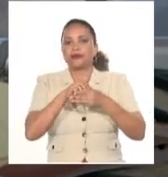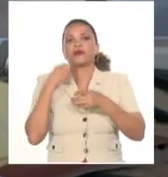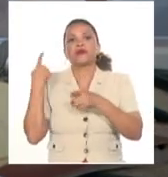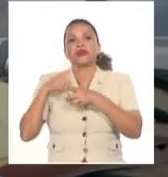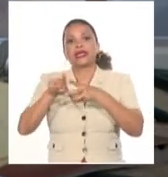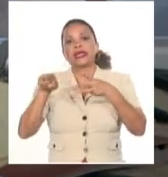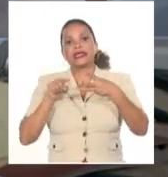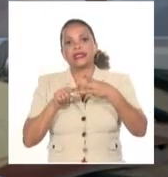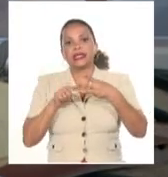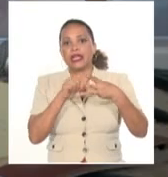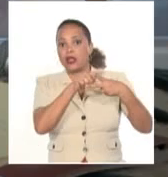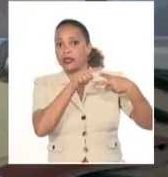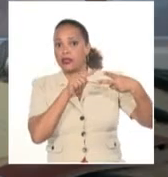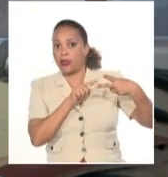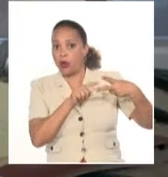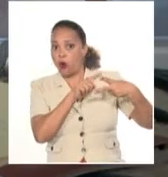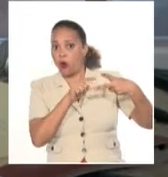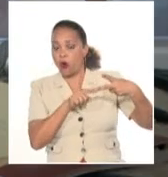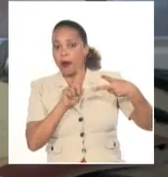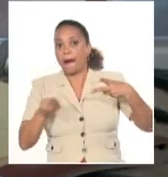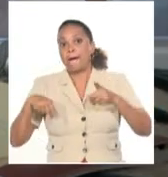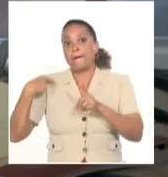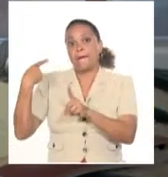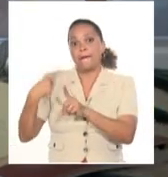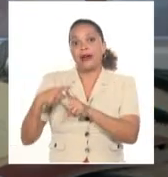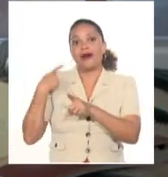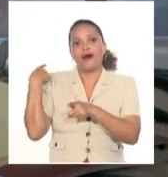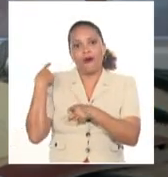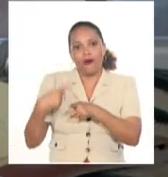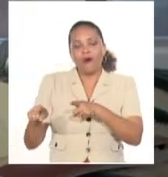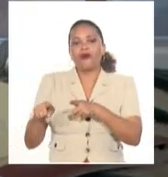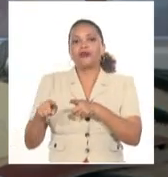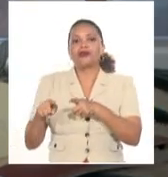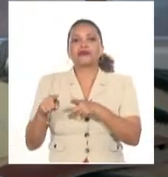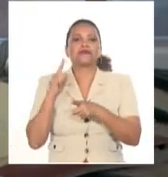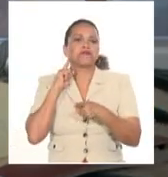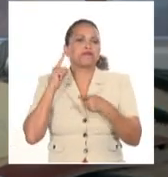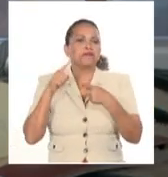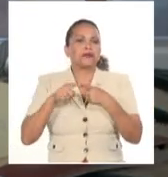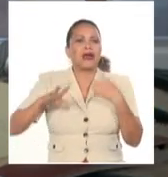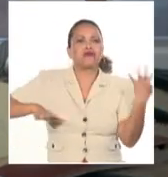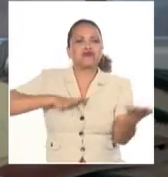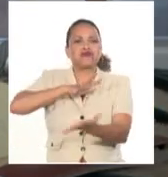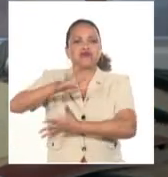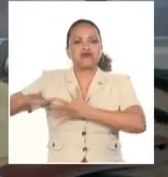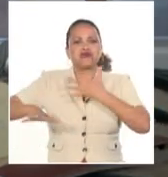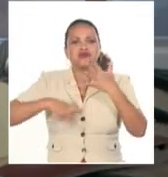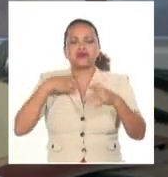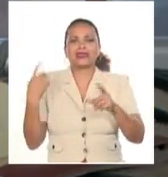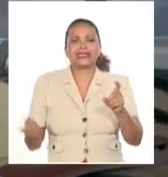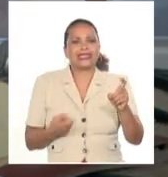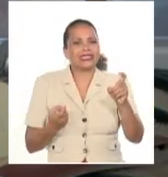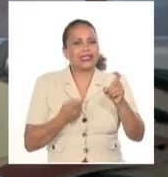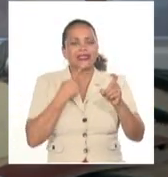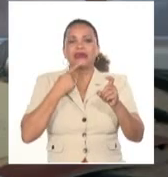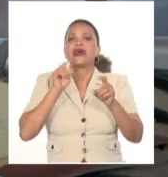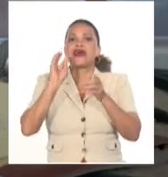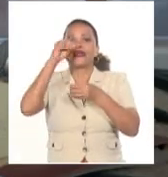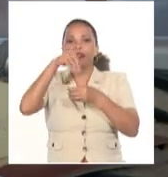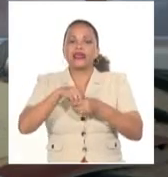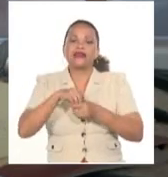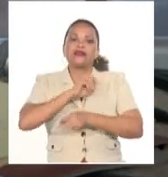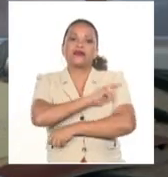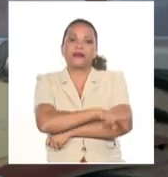2 cosas, producir una especie de guerra civil en Venezuela, manifestaciones violentas en todo el país